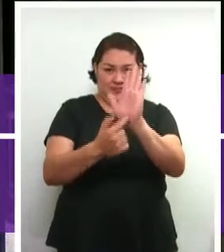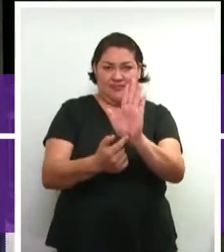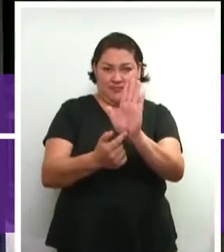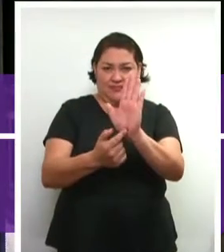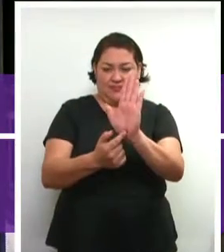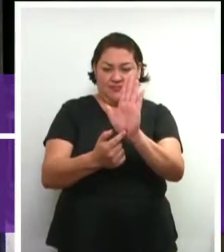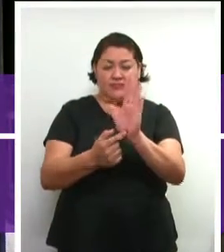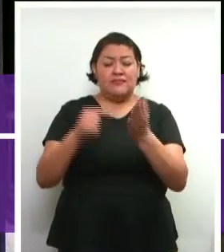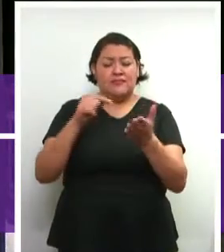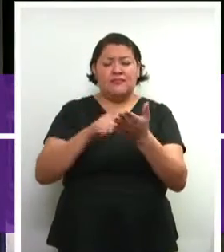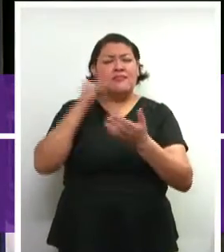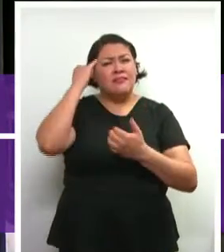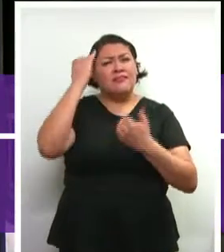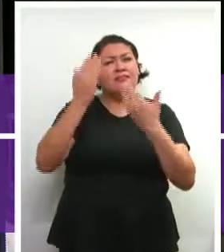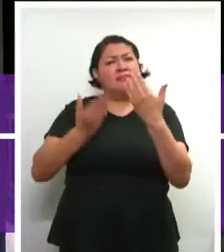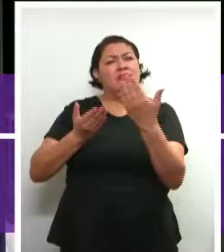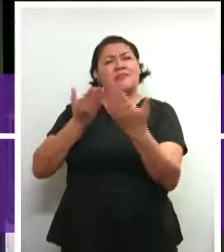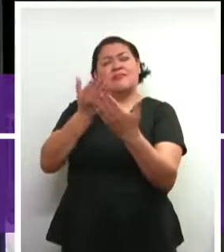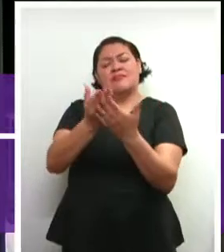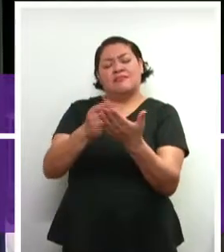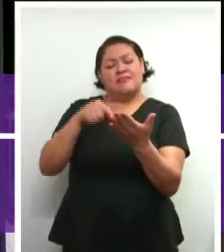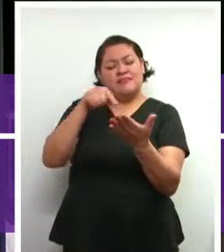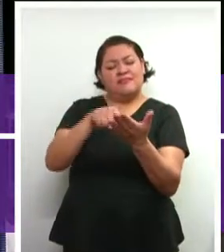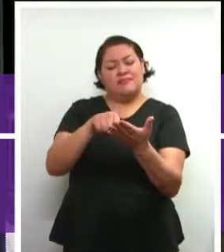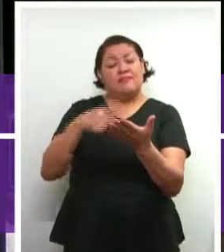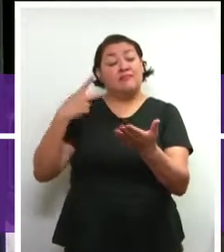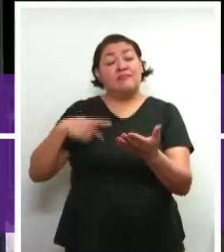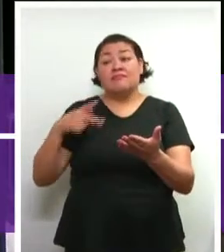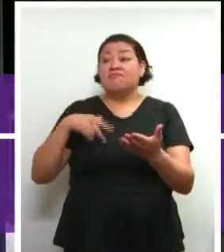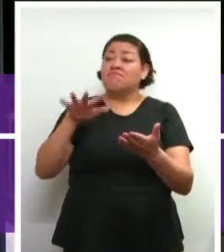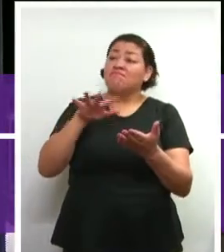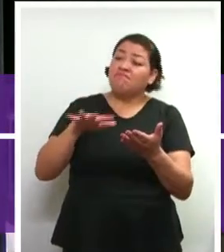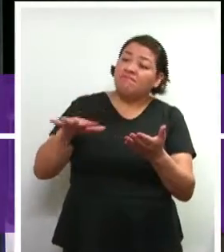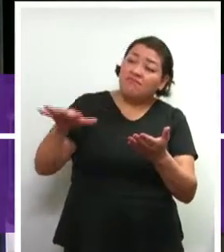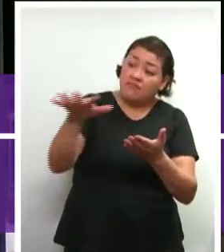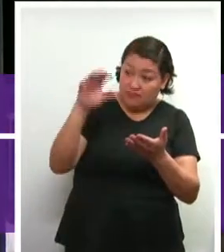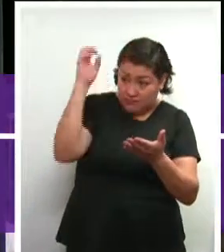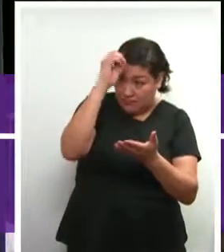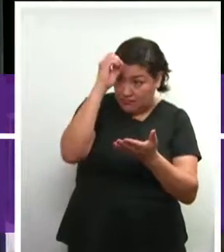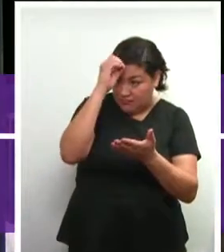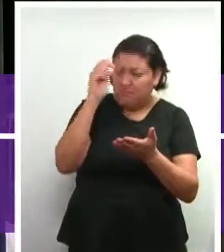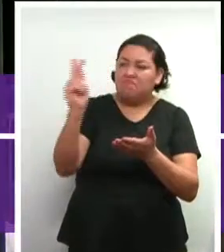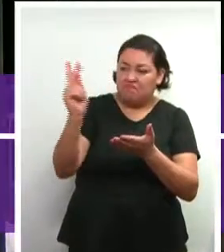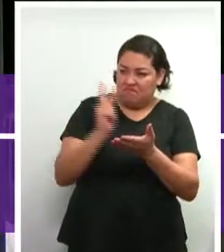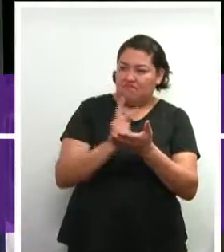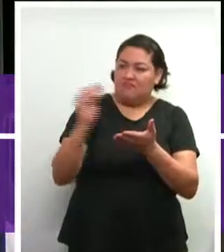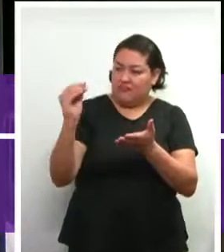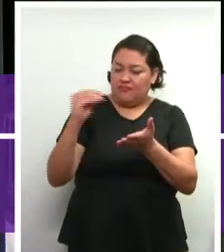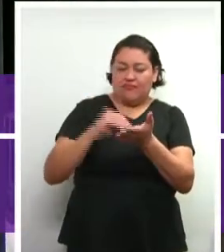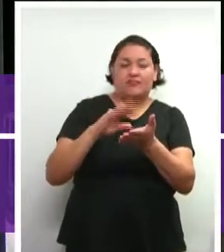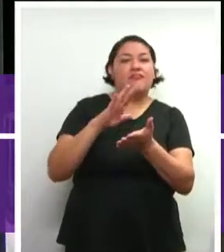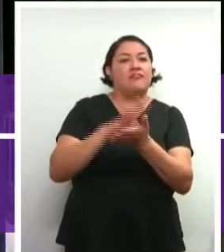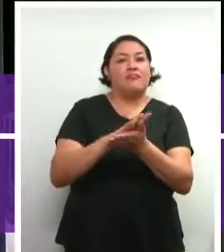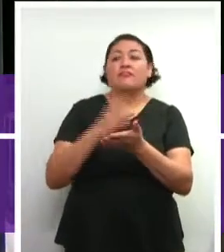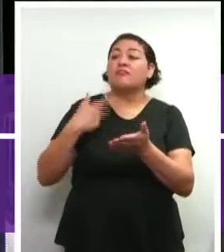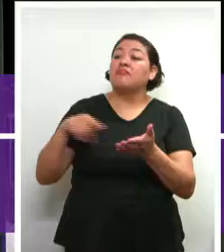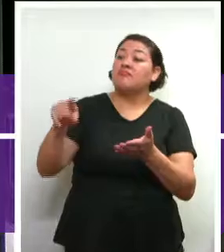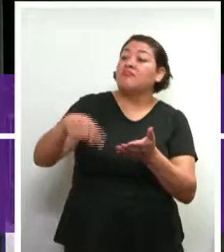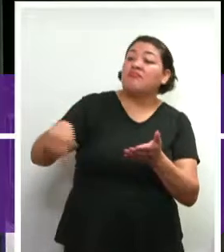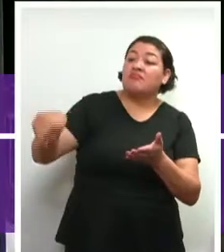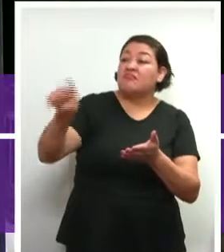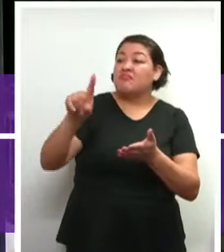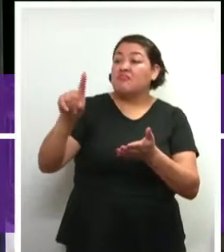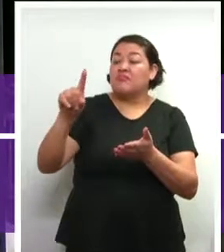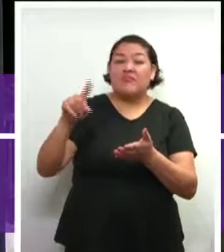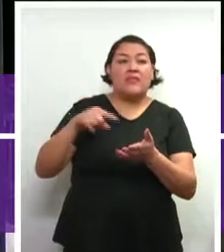Esta iniciativa cumple con lo que piensan muchos ciudadanos de esta ciudad. Cumple con la voz de los que no tienen voz, ya